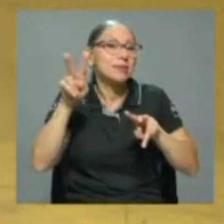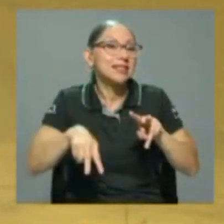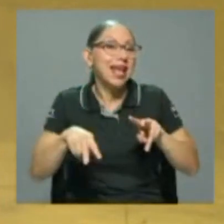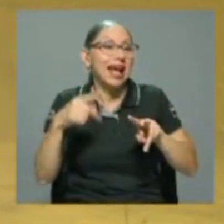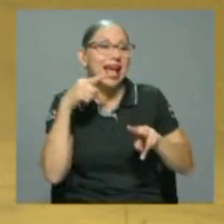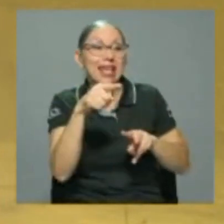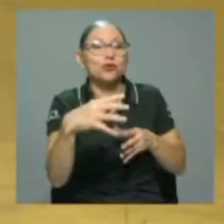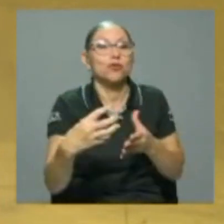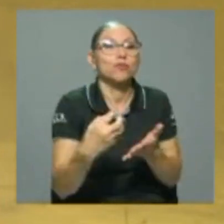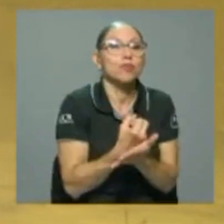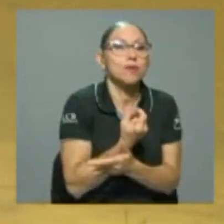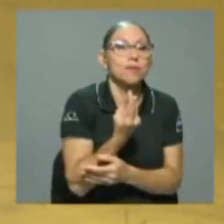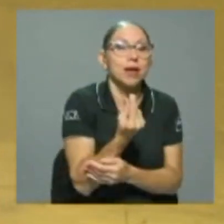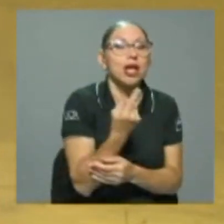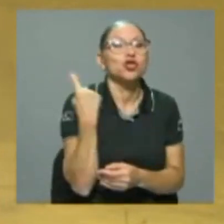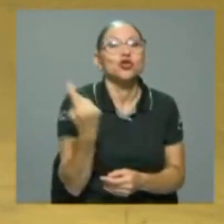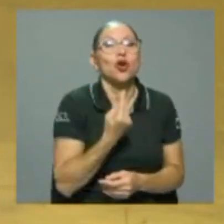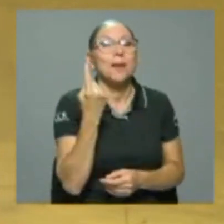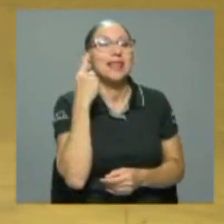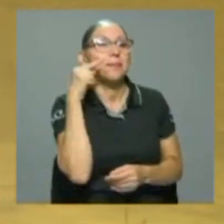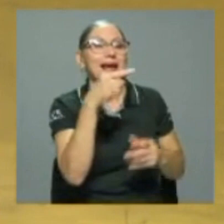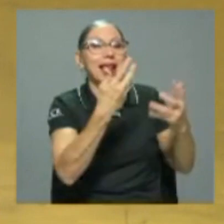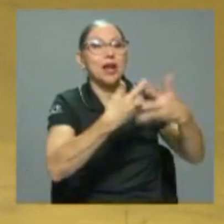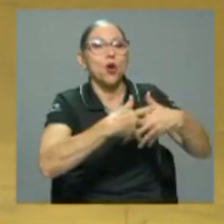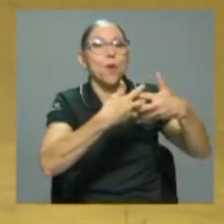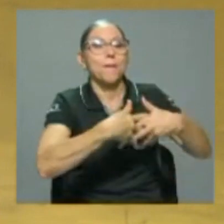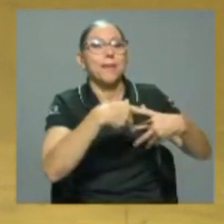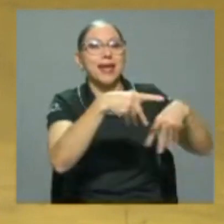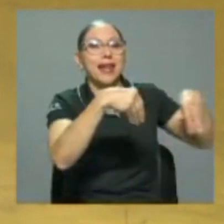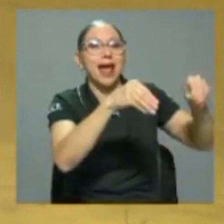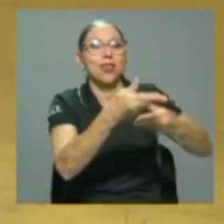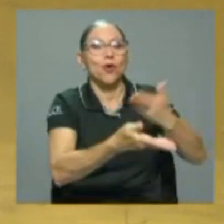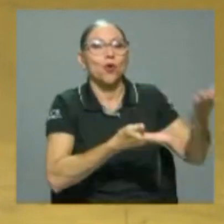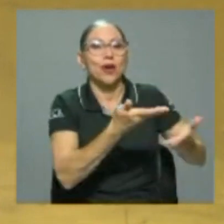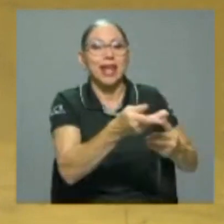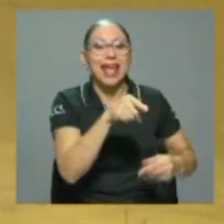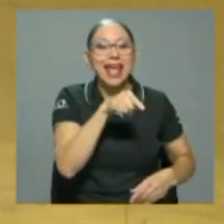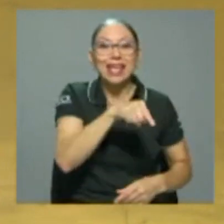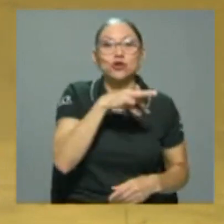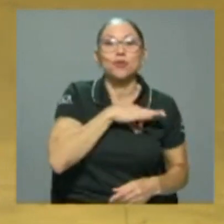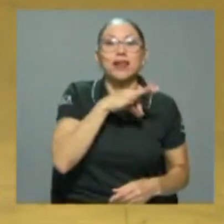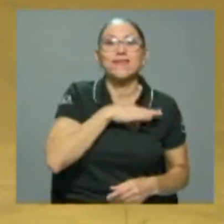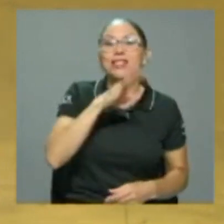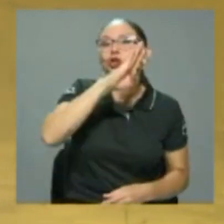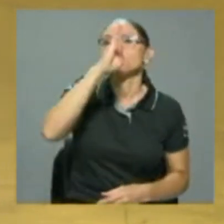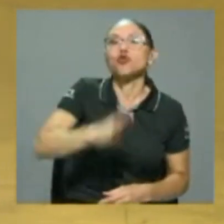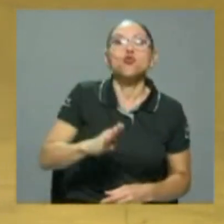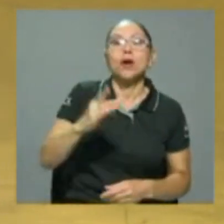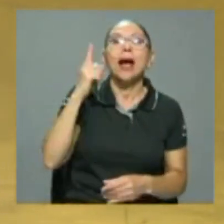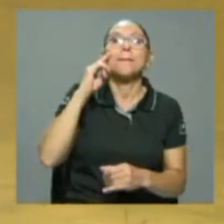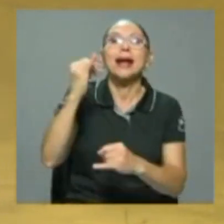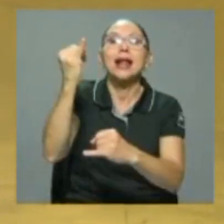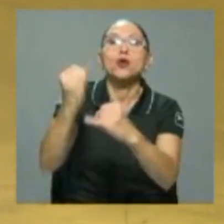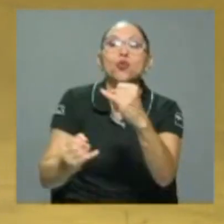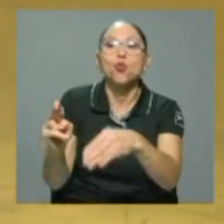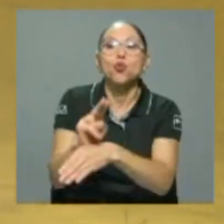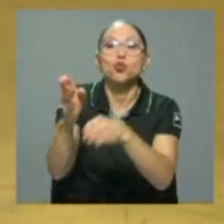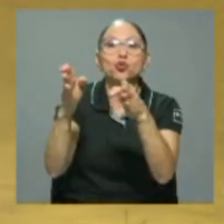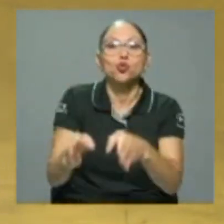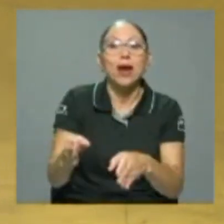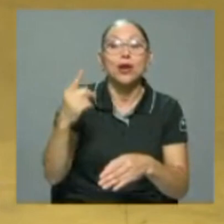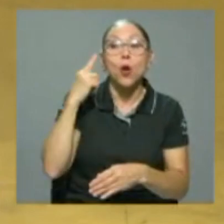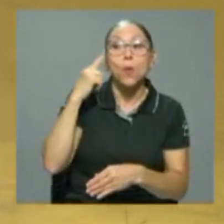operador. Esas utilidades, esos beneficios nunca le llegan al usuario, porque al usuario se le fijan las